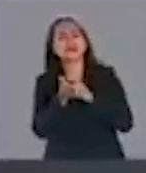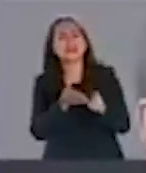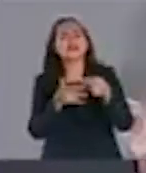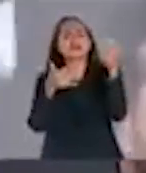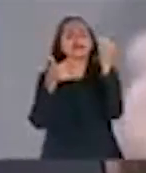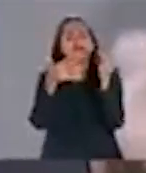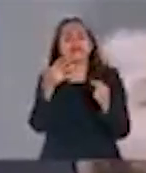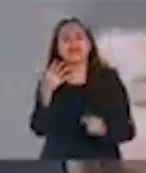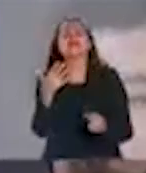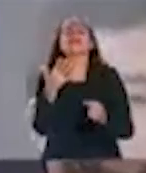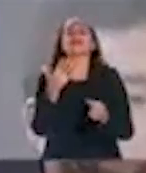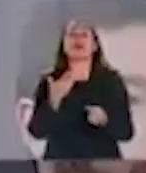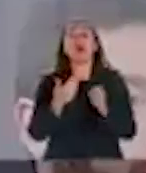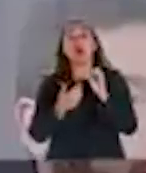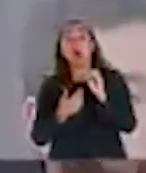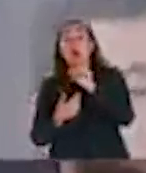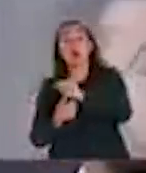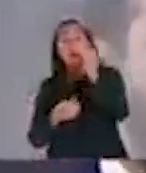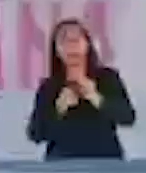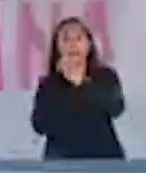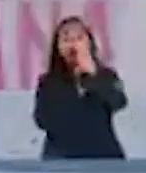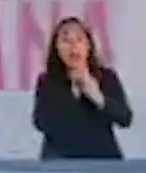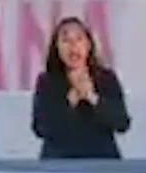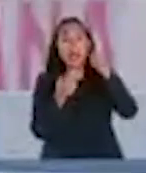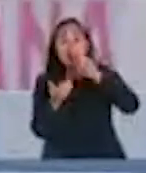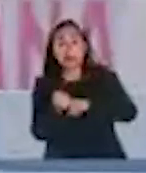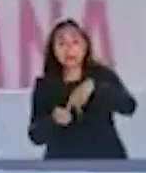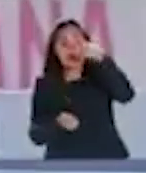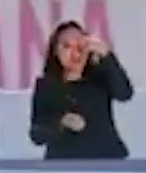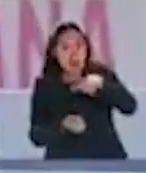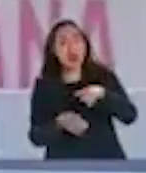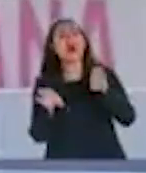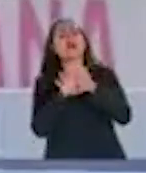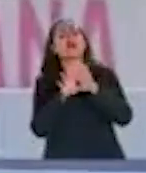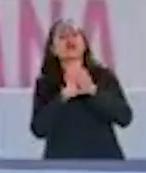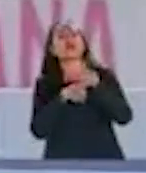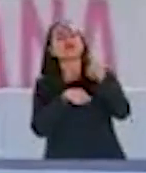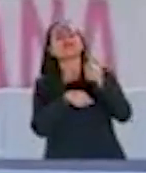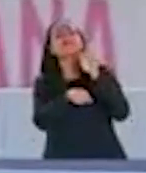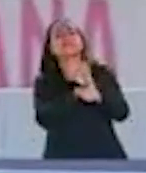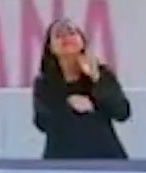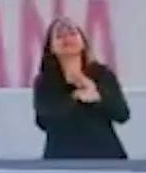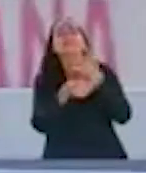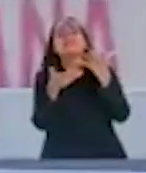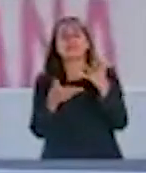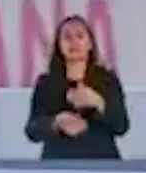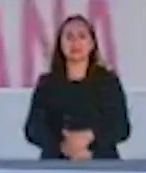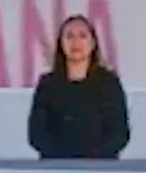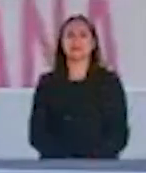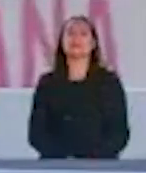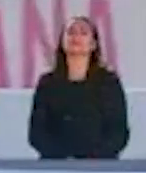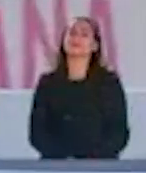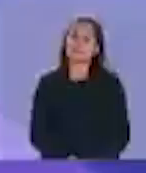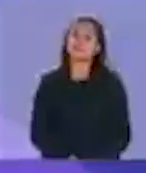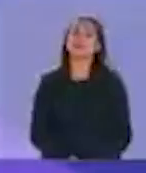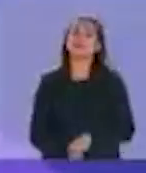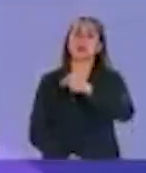haya mexicanos candidato rodríguez calderón usted abre este bloque